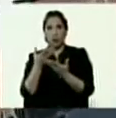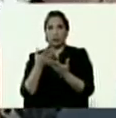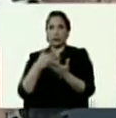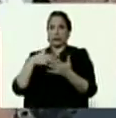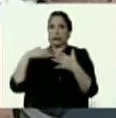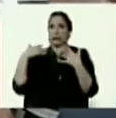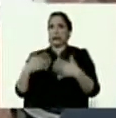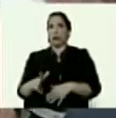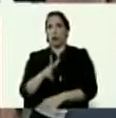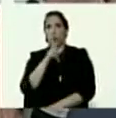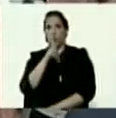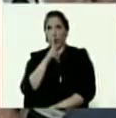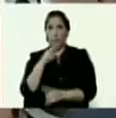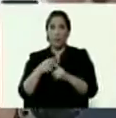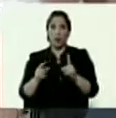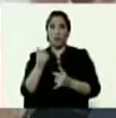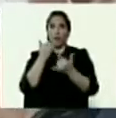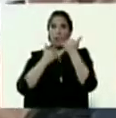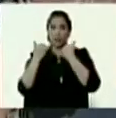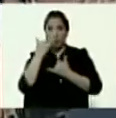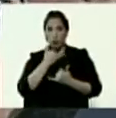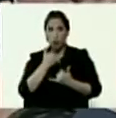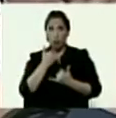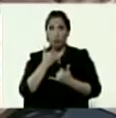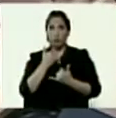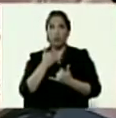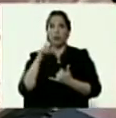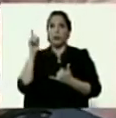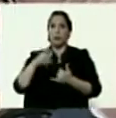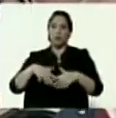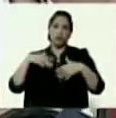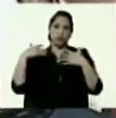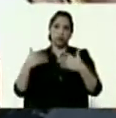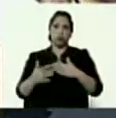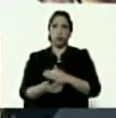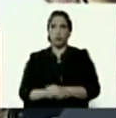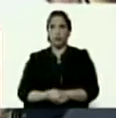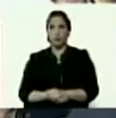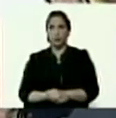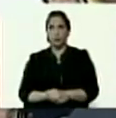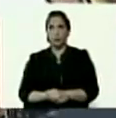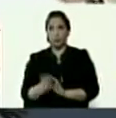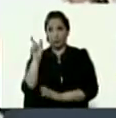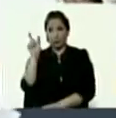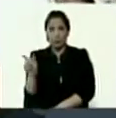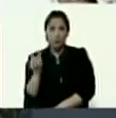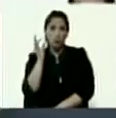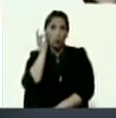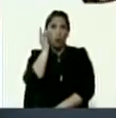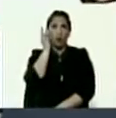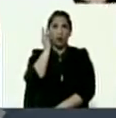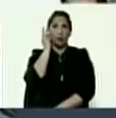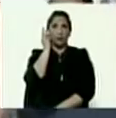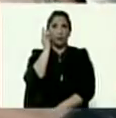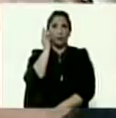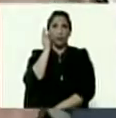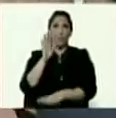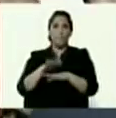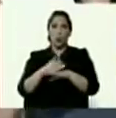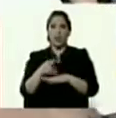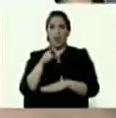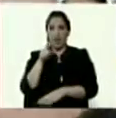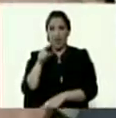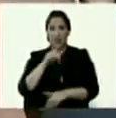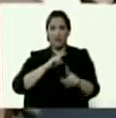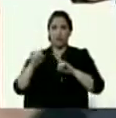también. Y si es un acto fallido, como diría un psicoanalista, es el colmo también, señora Lady Gómez. Porque ella comisiona